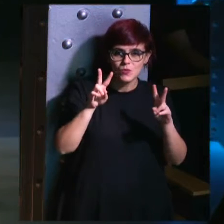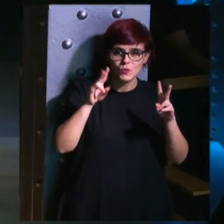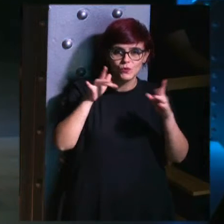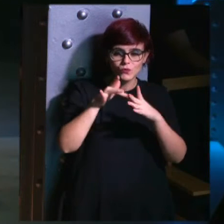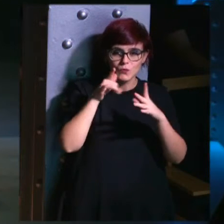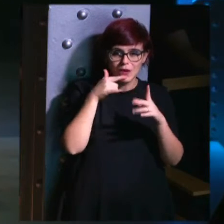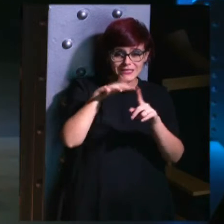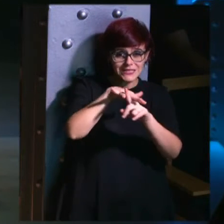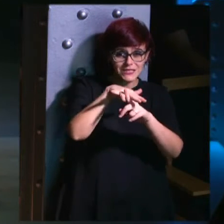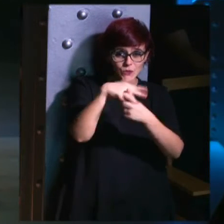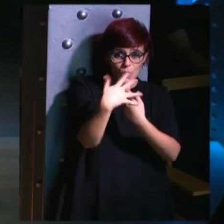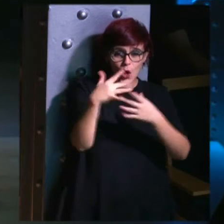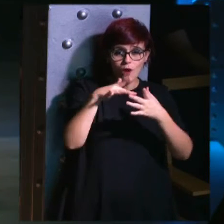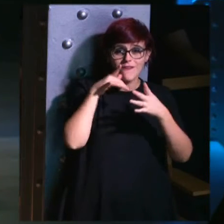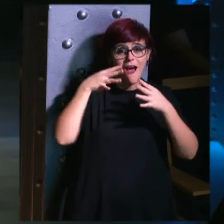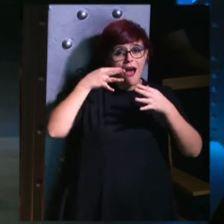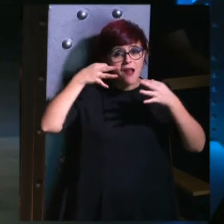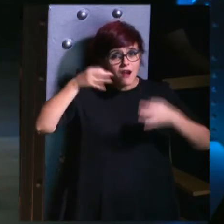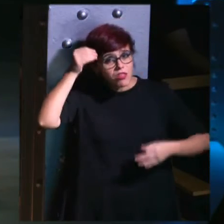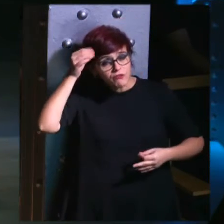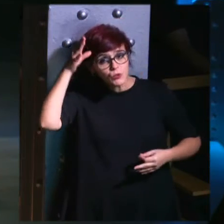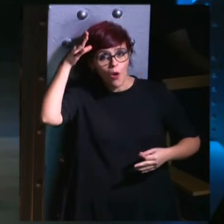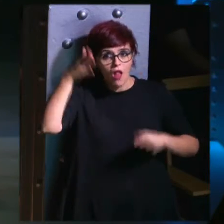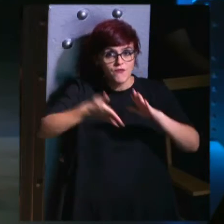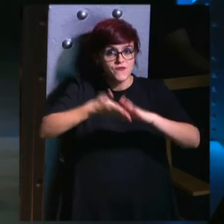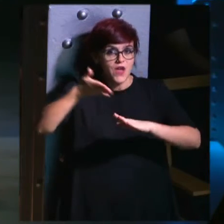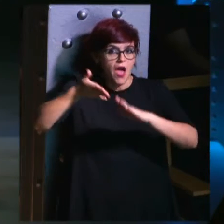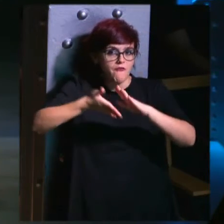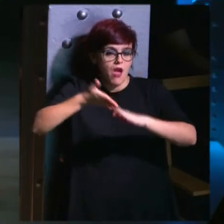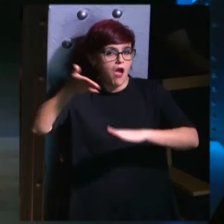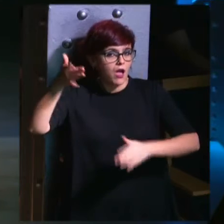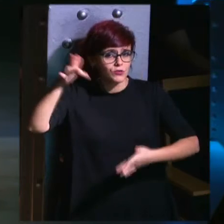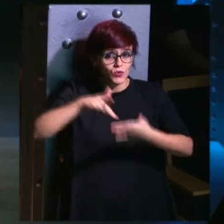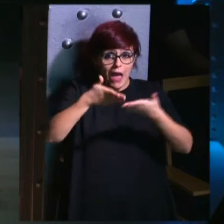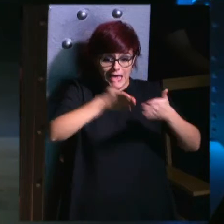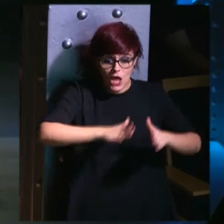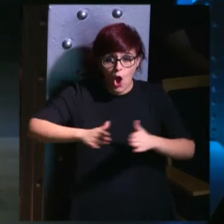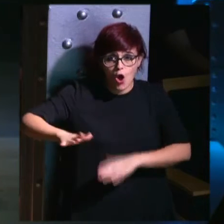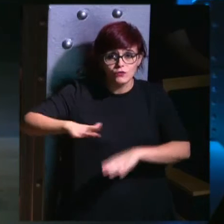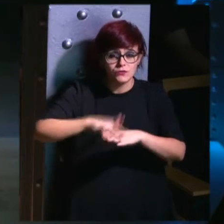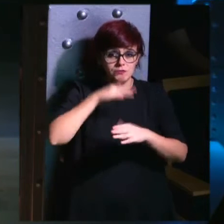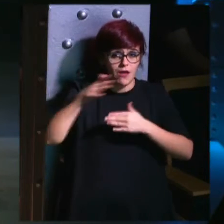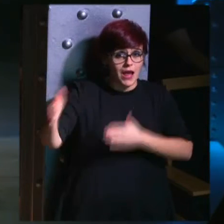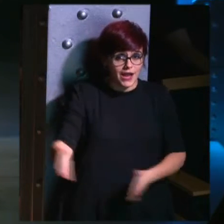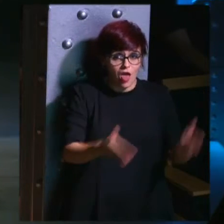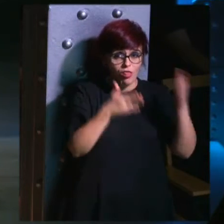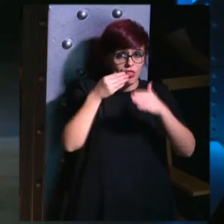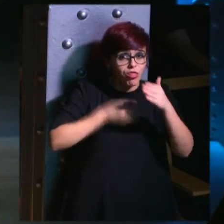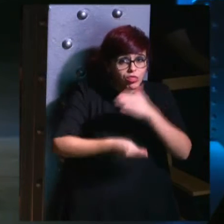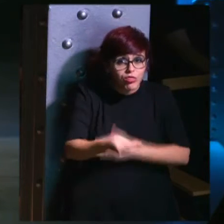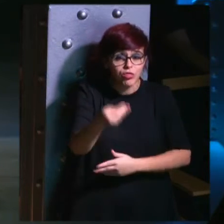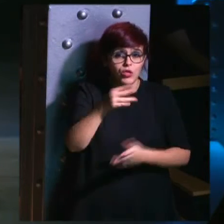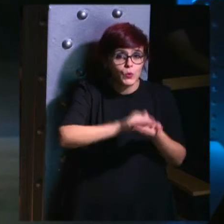este panorama en que la realidad virtual va a conseguir que nuestros hijos, que las nuevas generaciones, de alguna